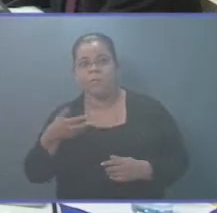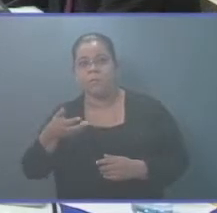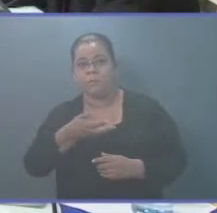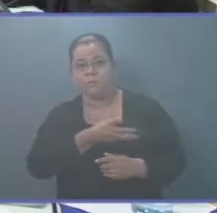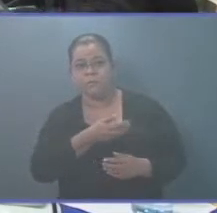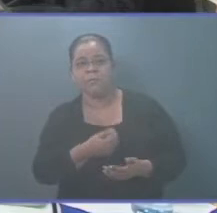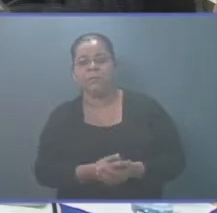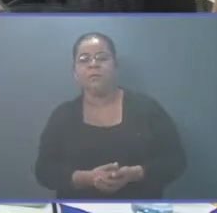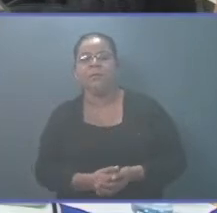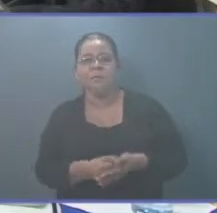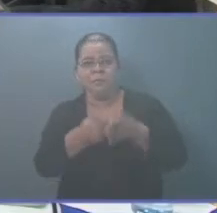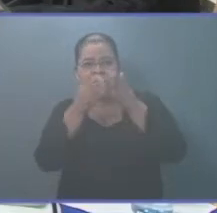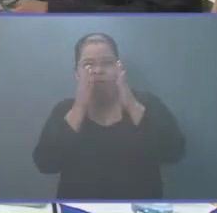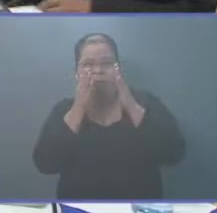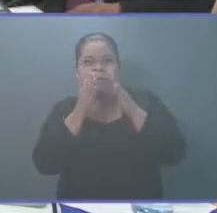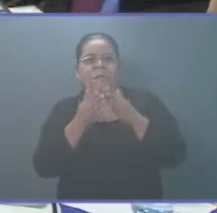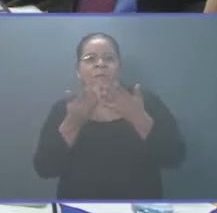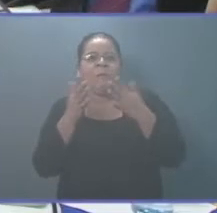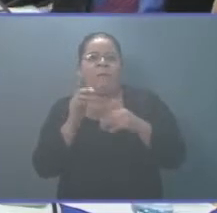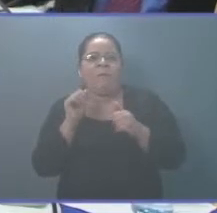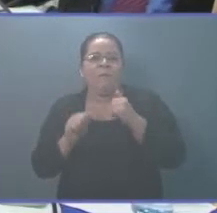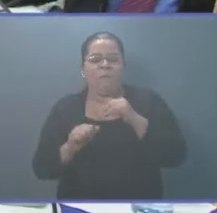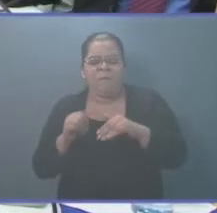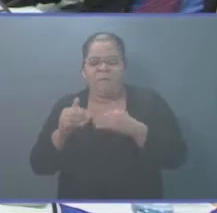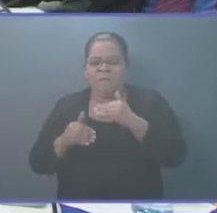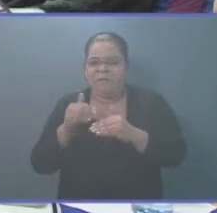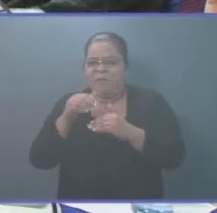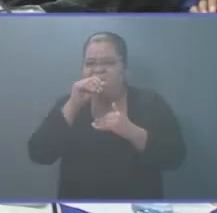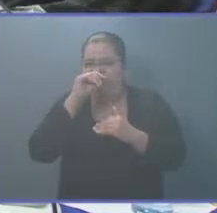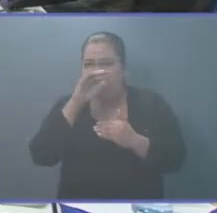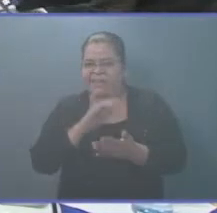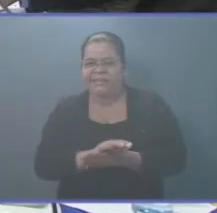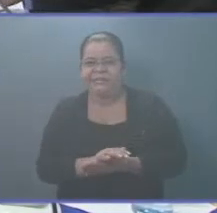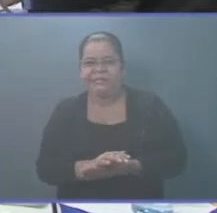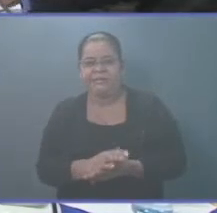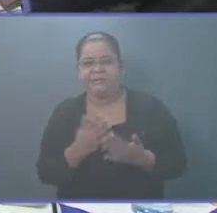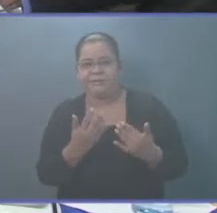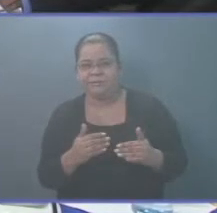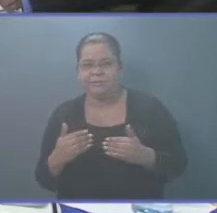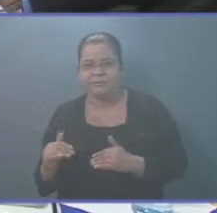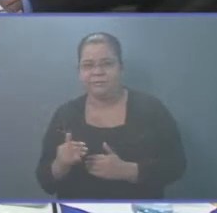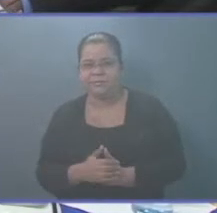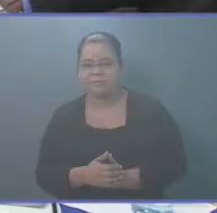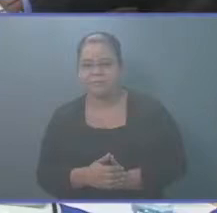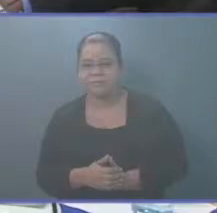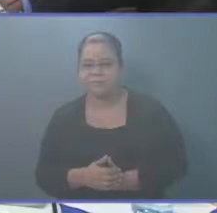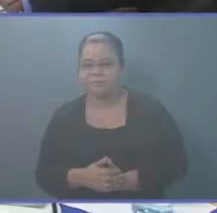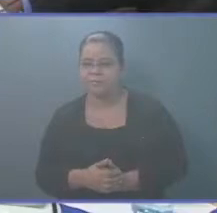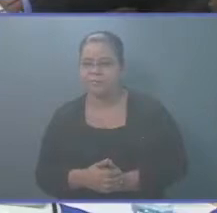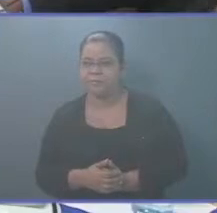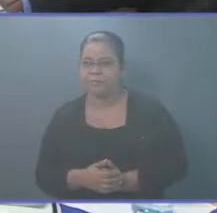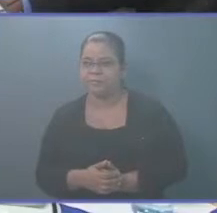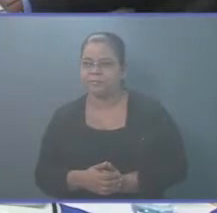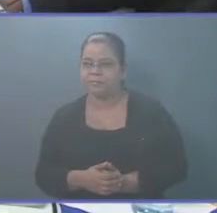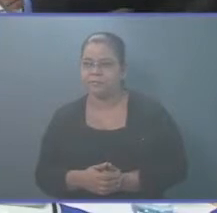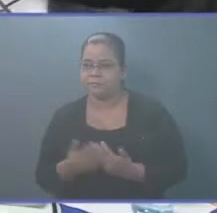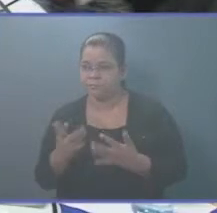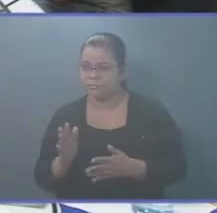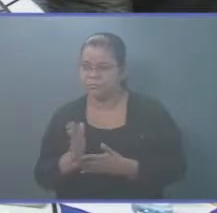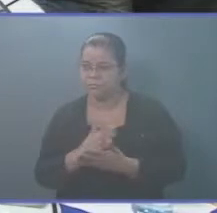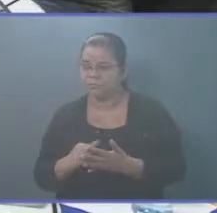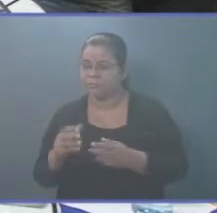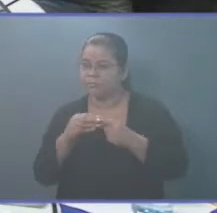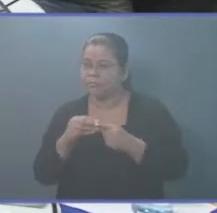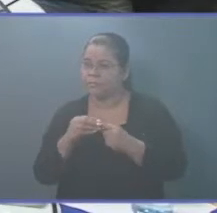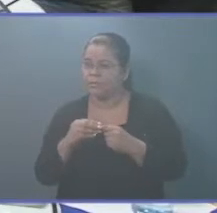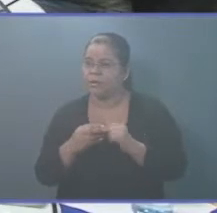cuenta que se producen actos que implican la especialización,